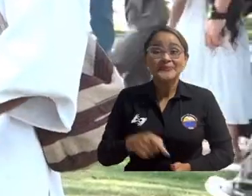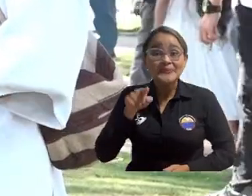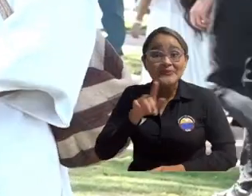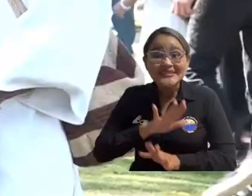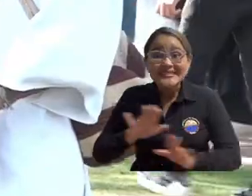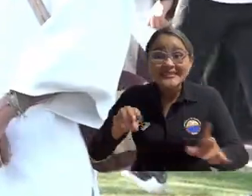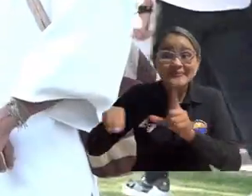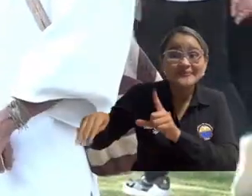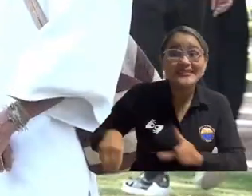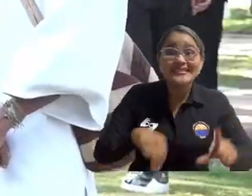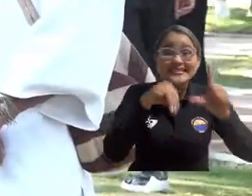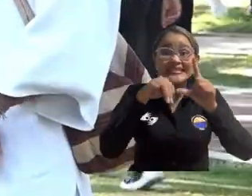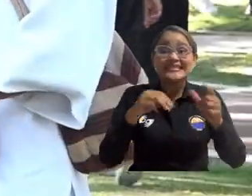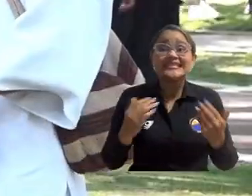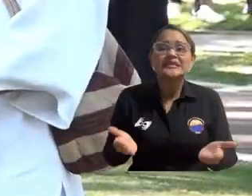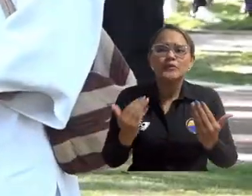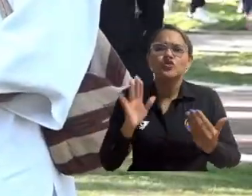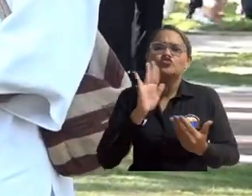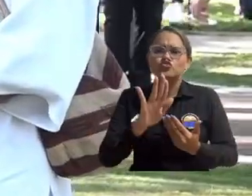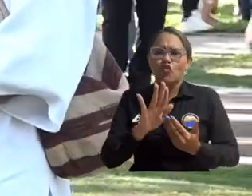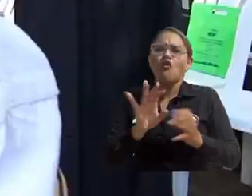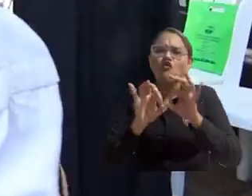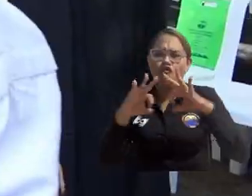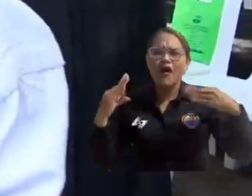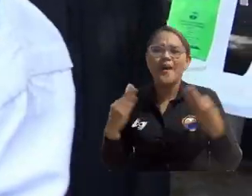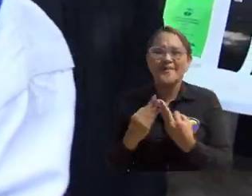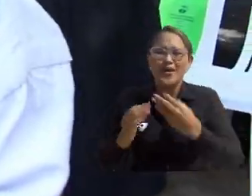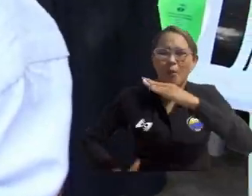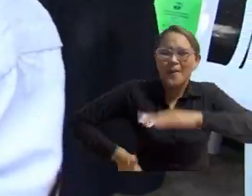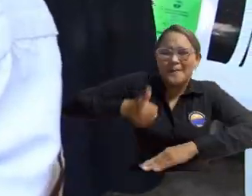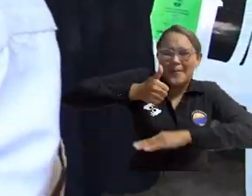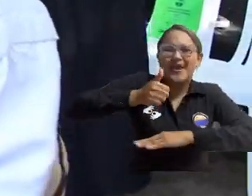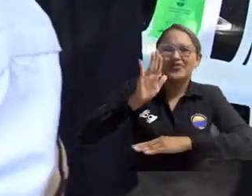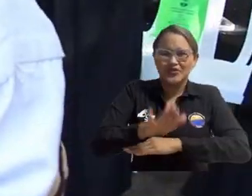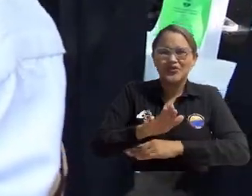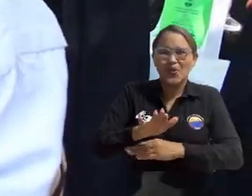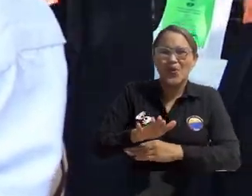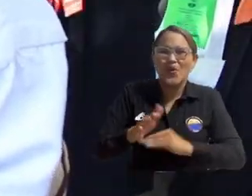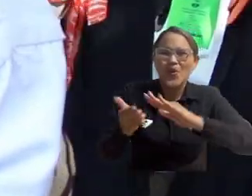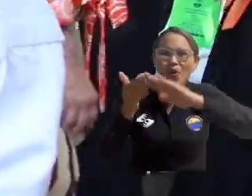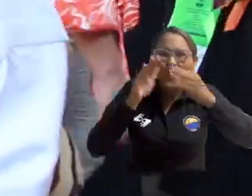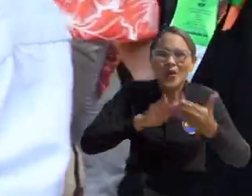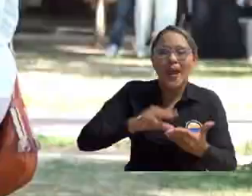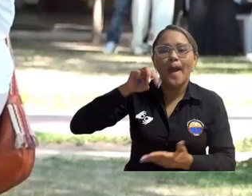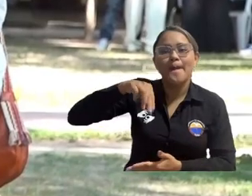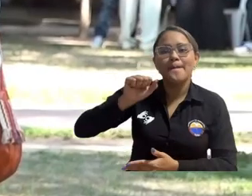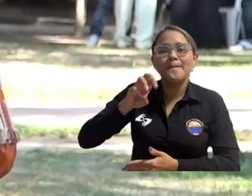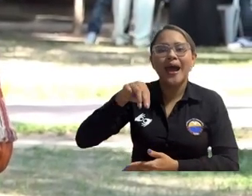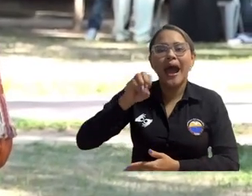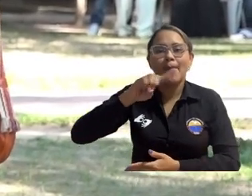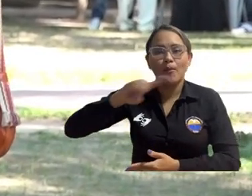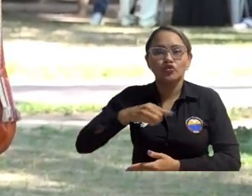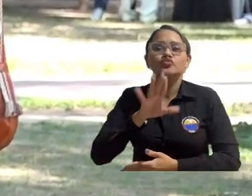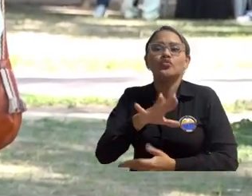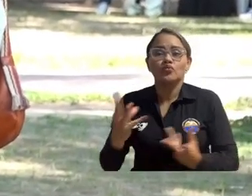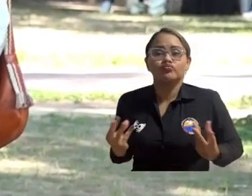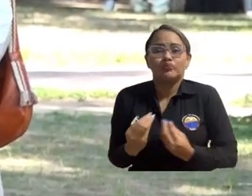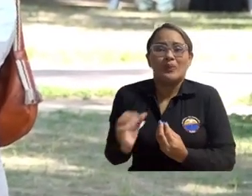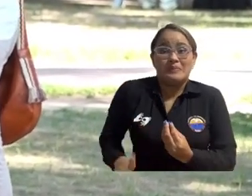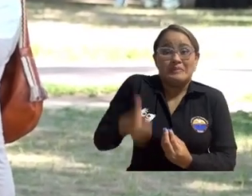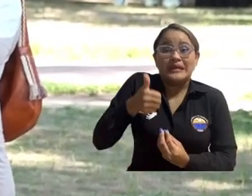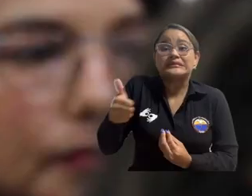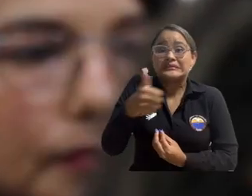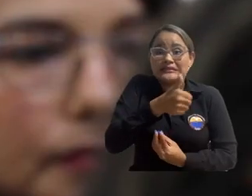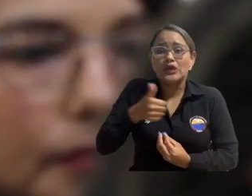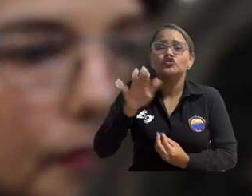El nuevo magíster proviene de una familia de mamos, lo que le ha permitido forjar el liderazgo. Hoy no solo es secretario de Educación del